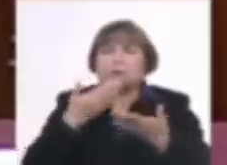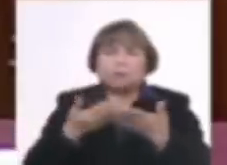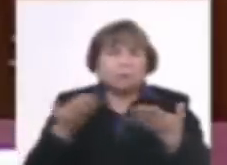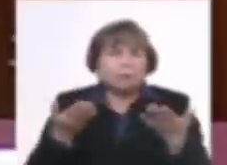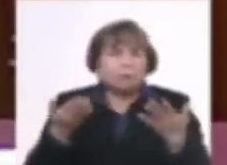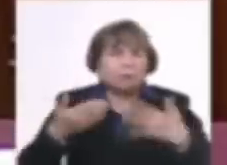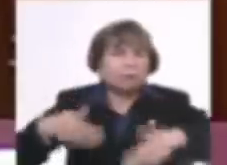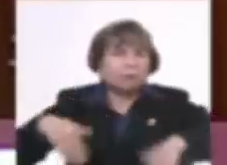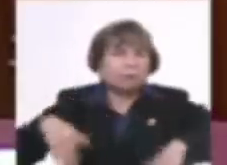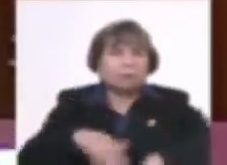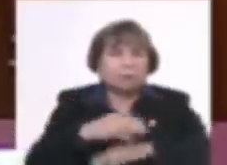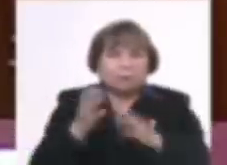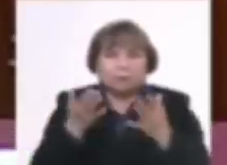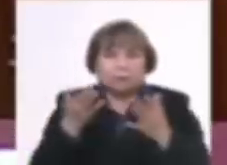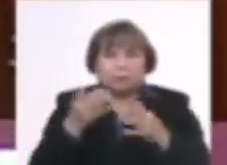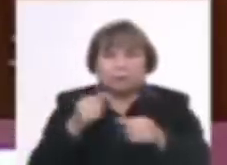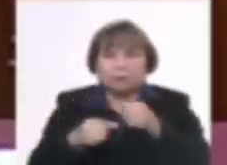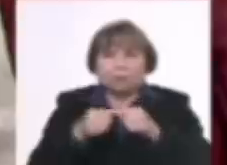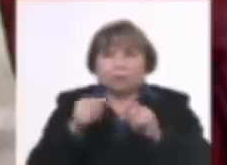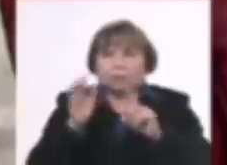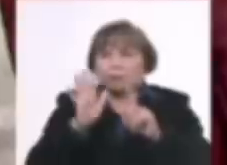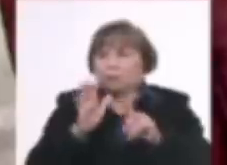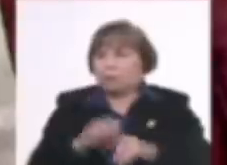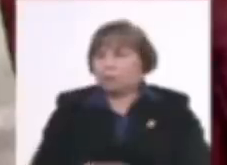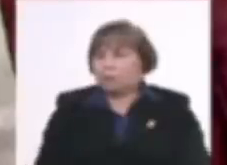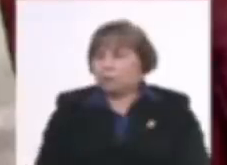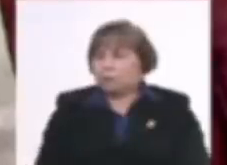decirnos dónde más o menos está ubicado la puerta número 6?